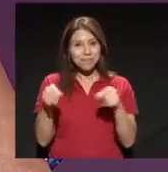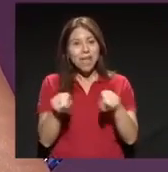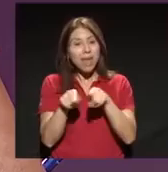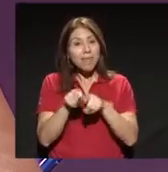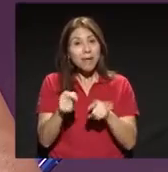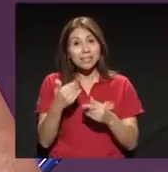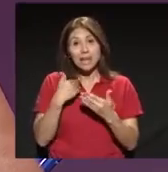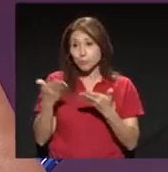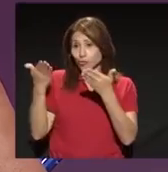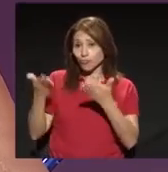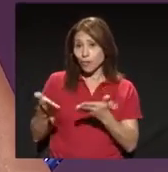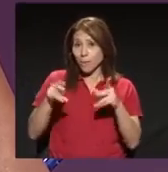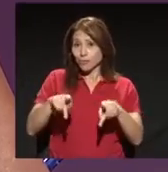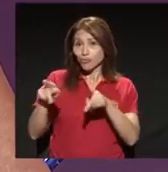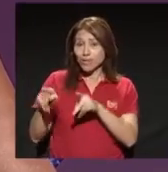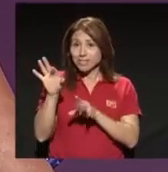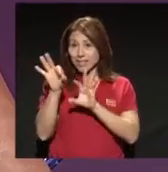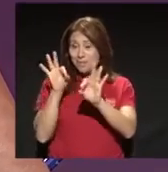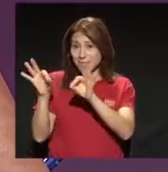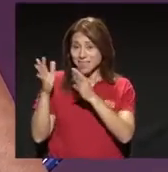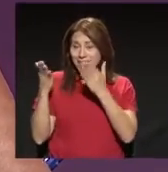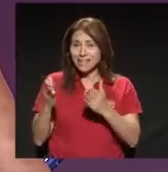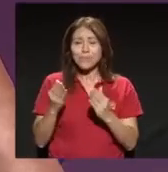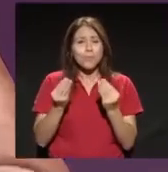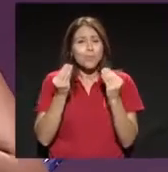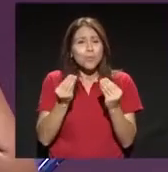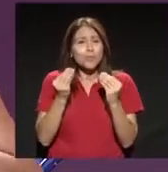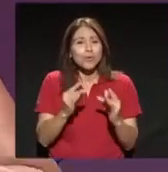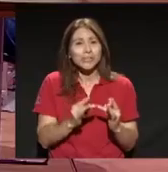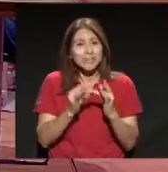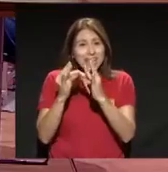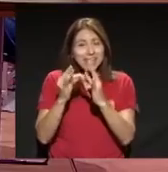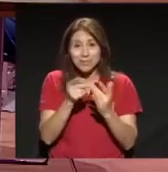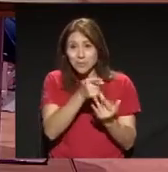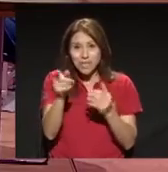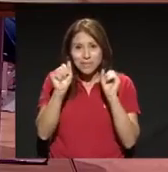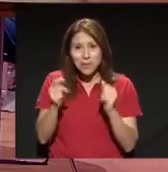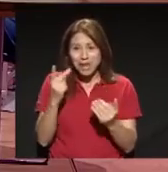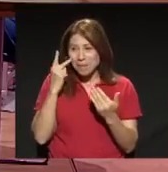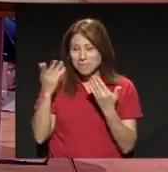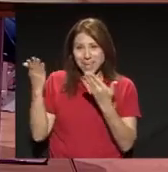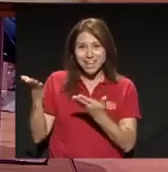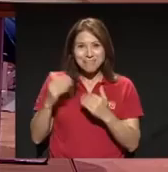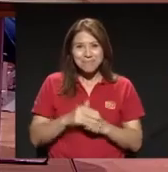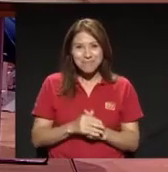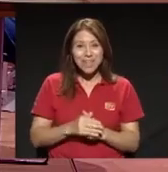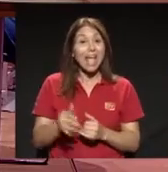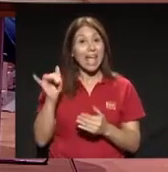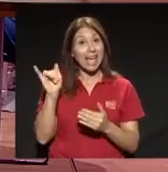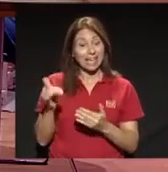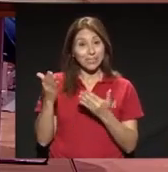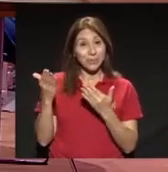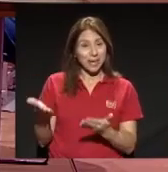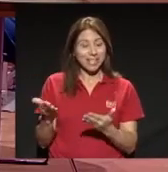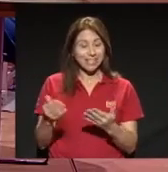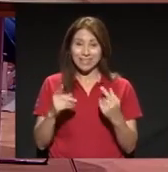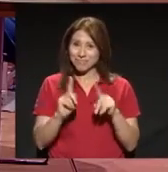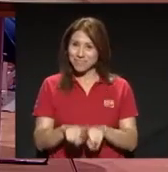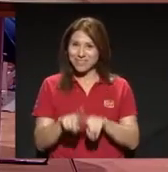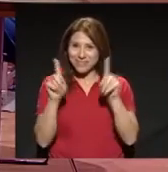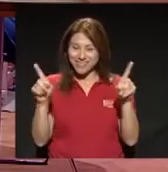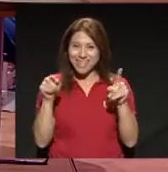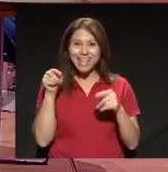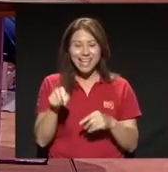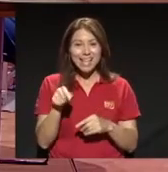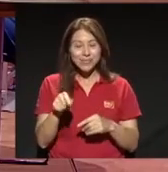tenemos invitados e invitadas muy muy especiales como ustedes podrán ver esto es fuera de serie y es